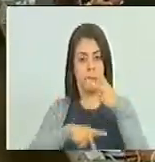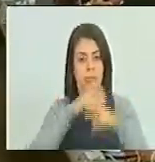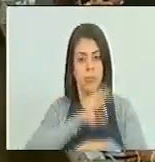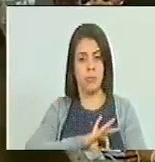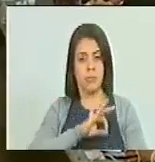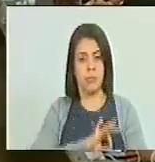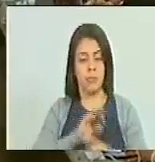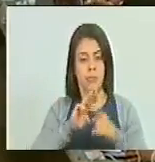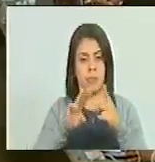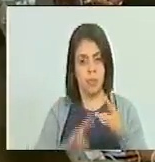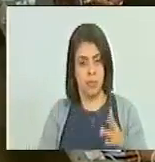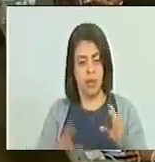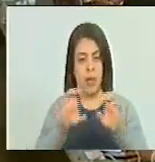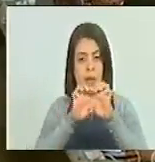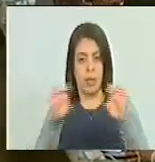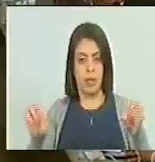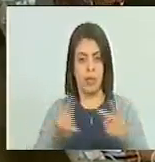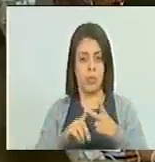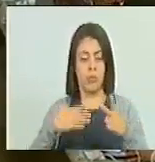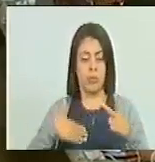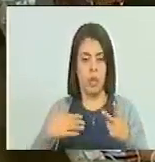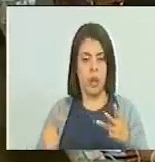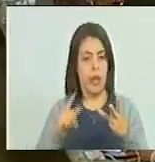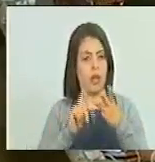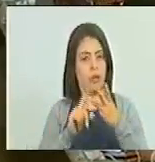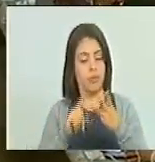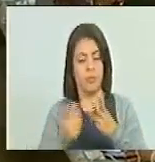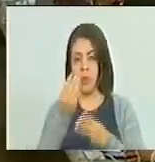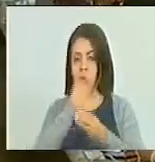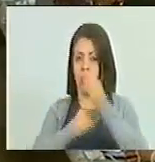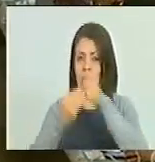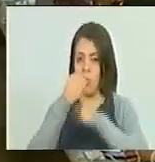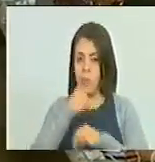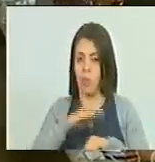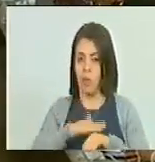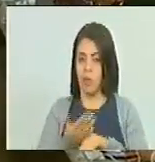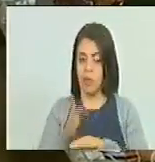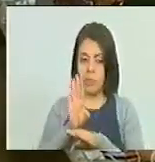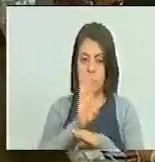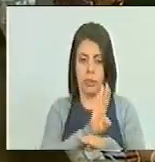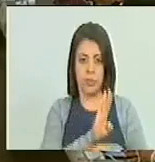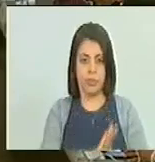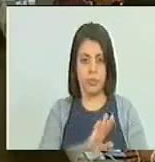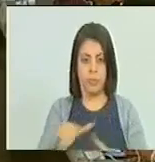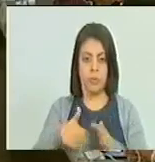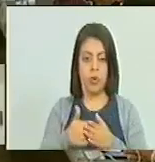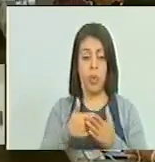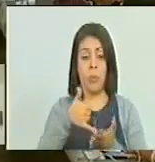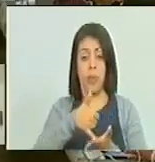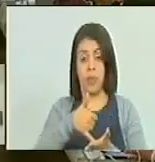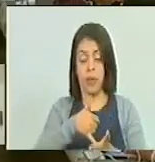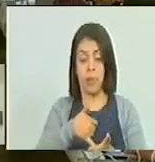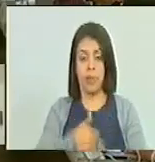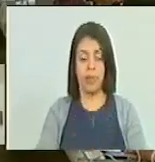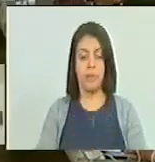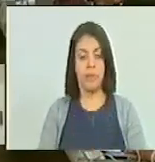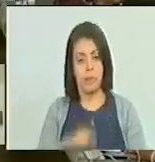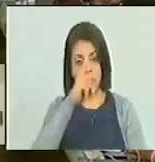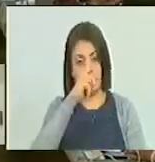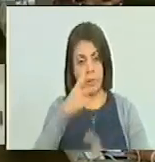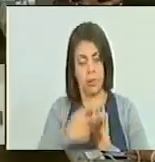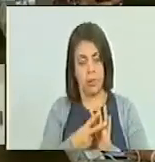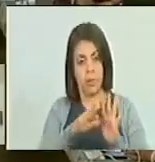sociales en materia de educación, de salud, de alimentación, y se protegía a los más vulnerables. En el